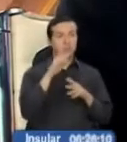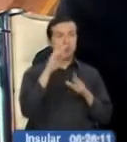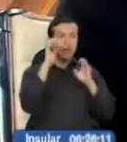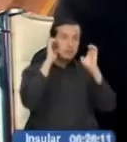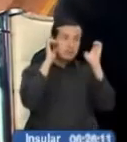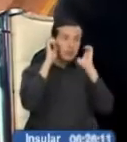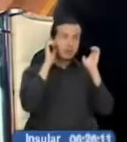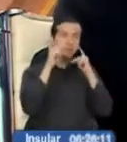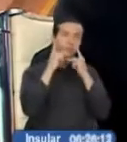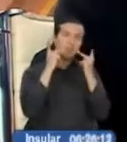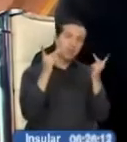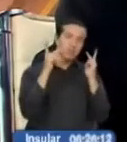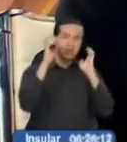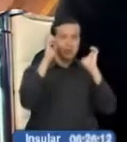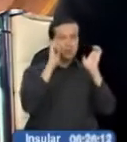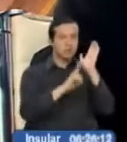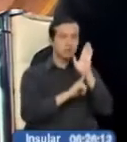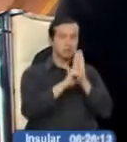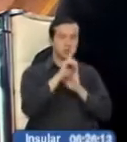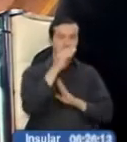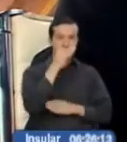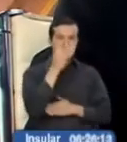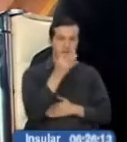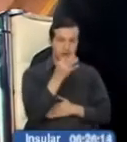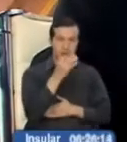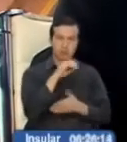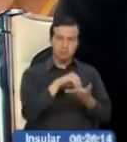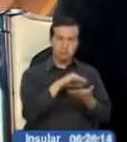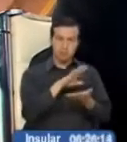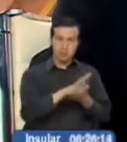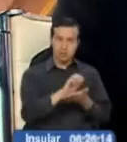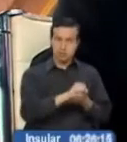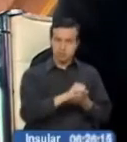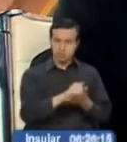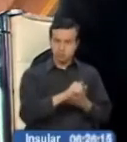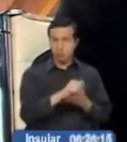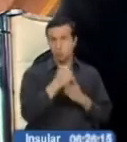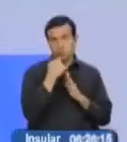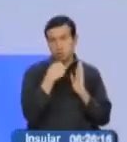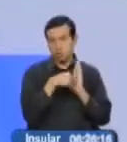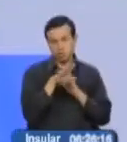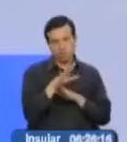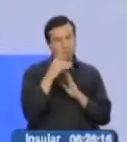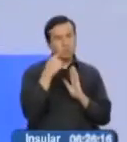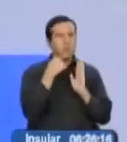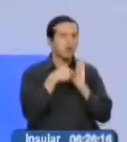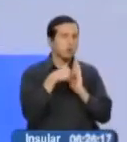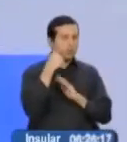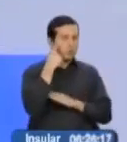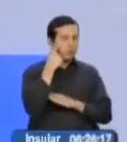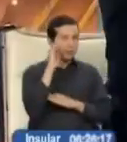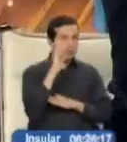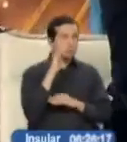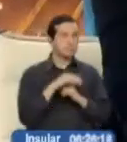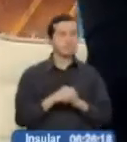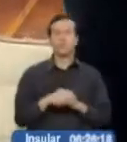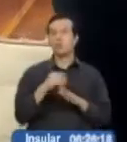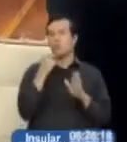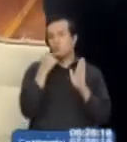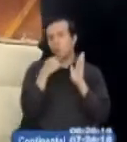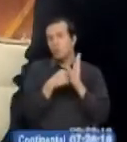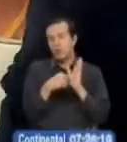políticas públicas, estrategias de desarrollo reales y pragmáticas, por ejemplo. Y te voy a poner solamente un